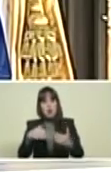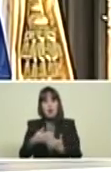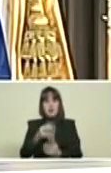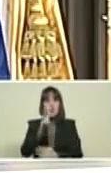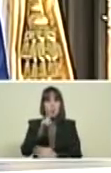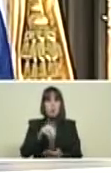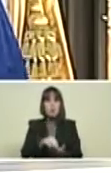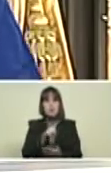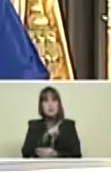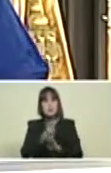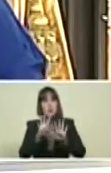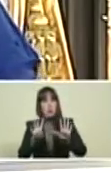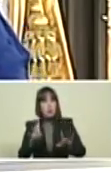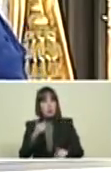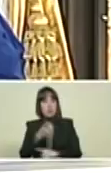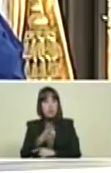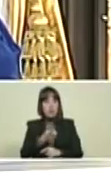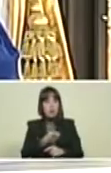2018-2019.